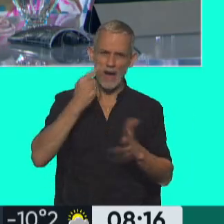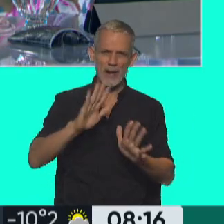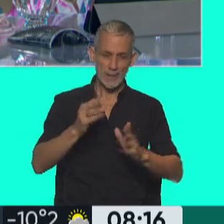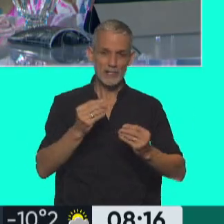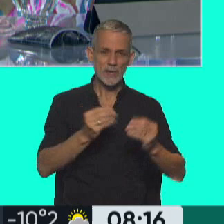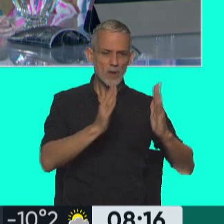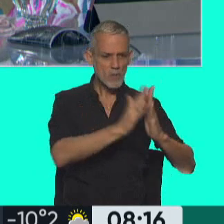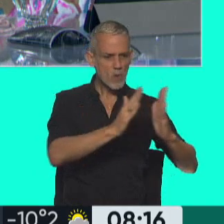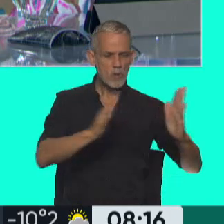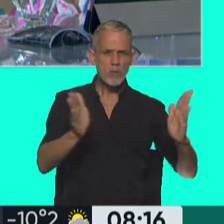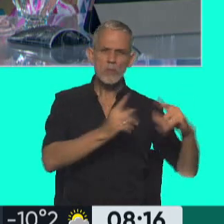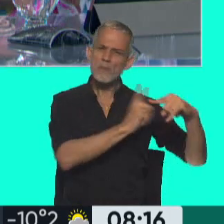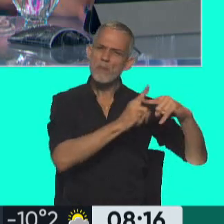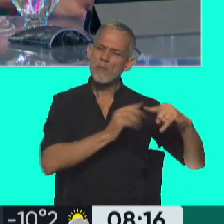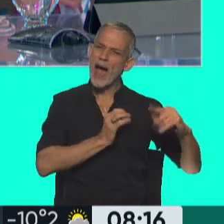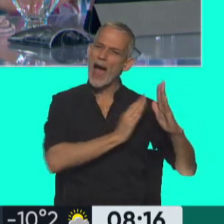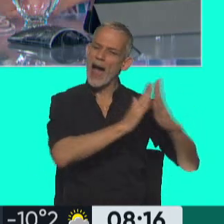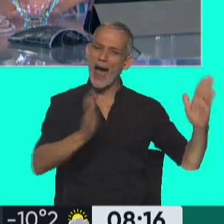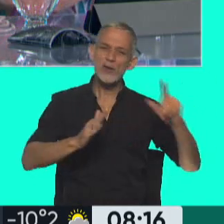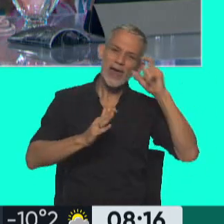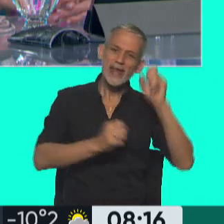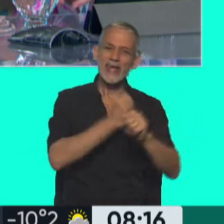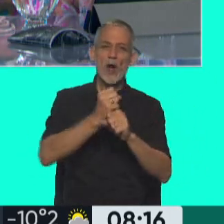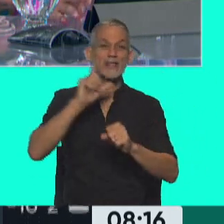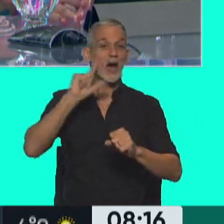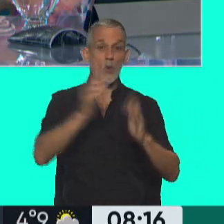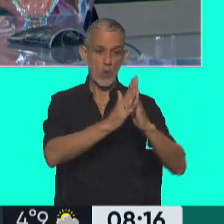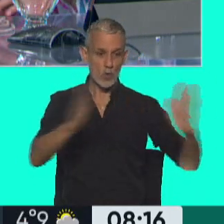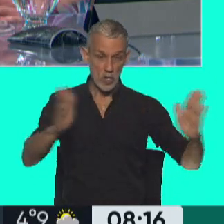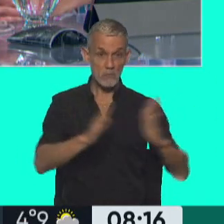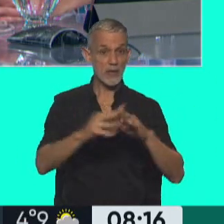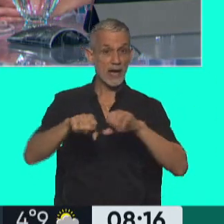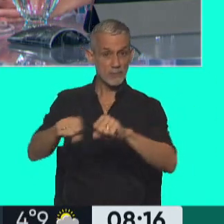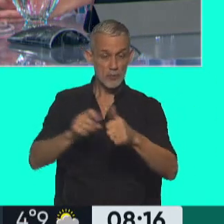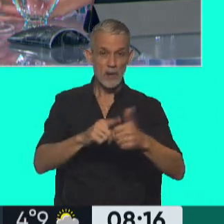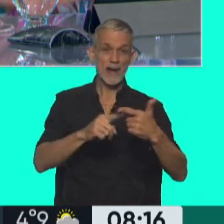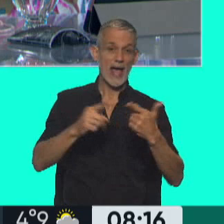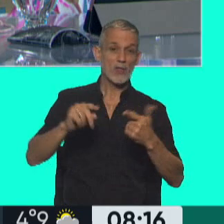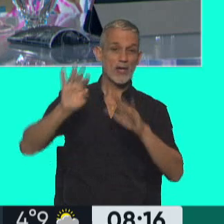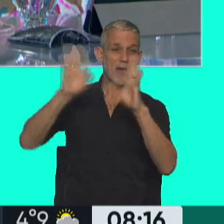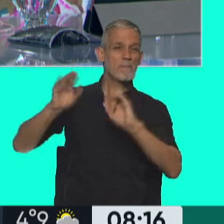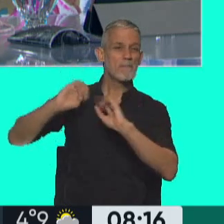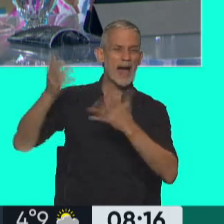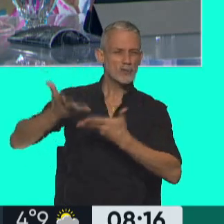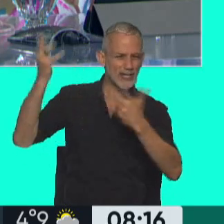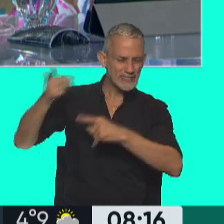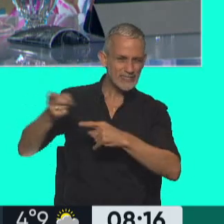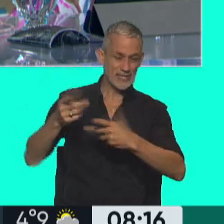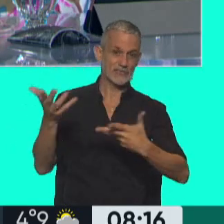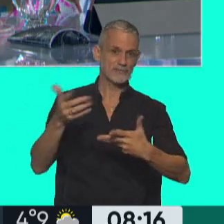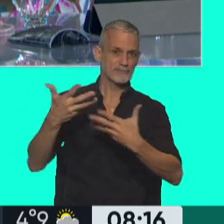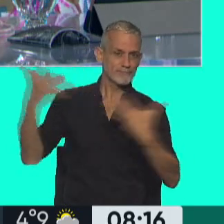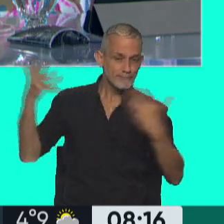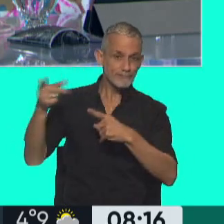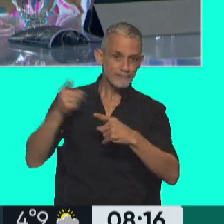viene pasando en el acumulado del año, Claro, entre enero y julio, y el consumo tanto en supermercados como en mayoristas viene creciendo en